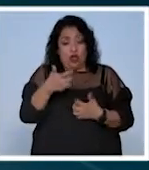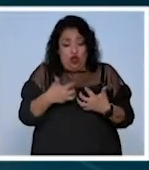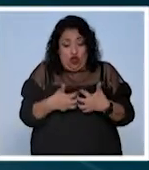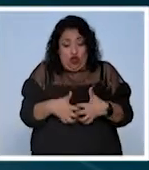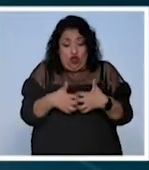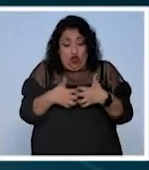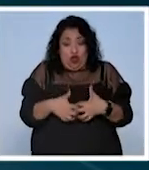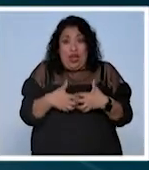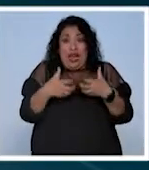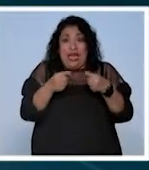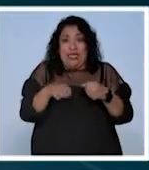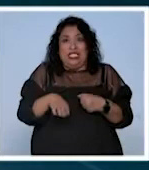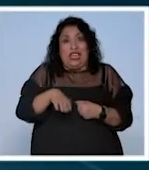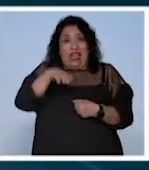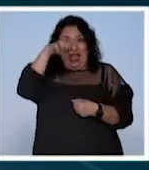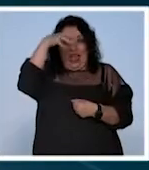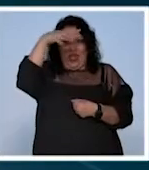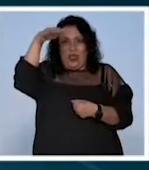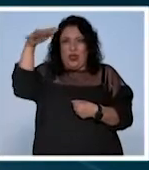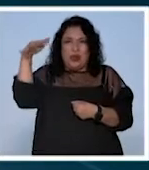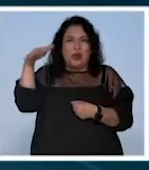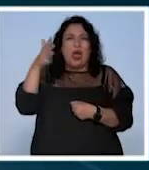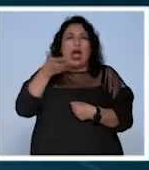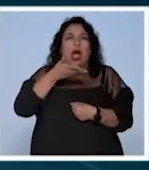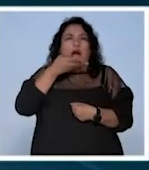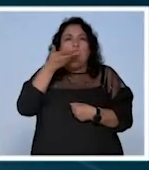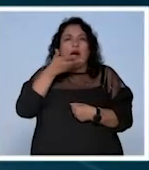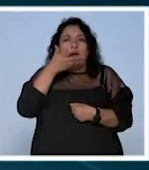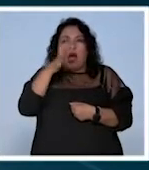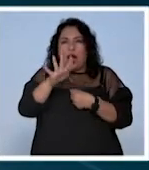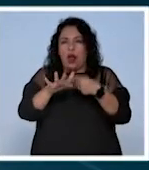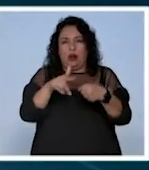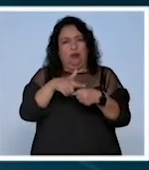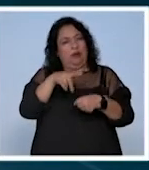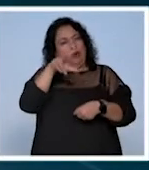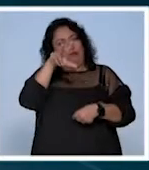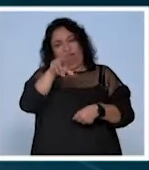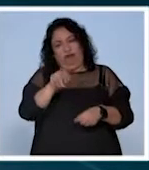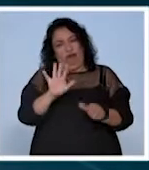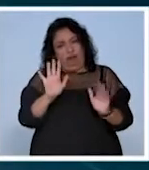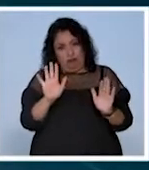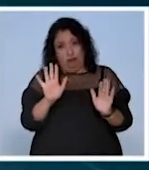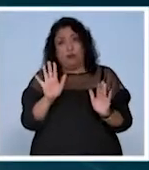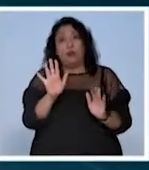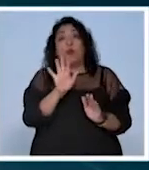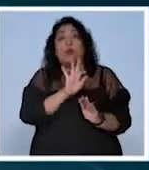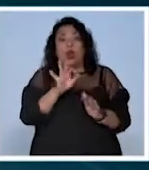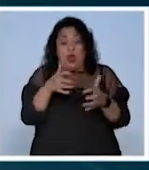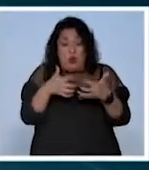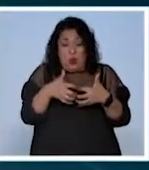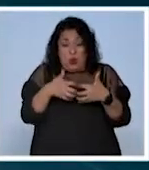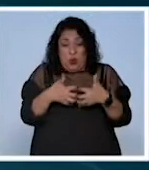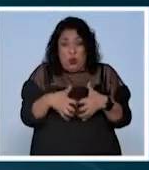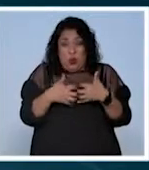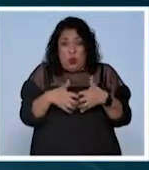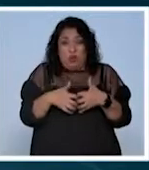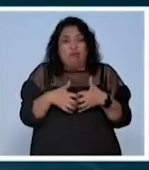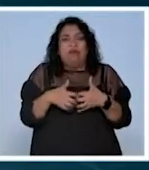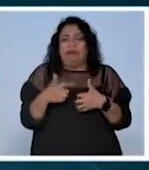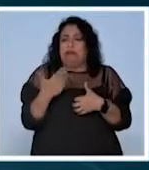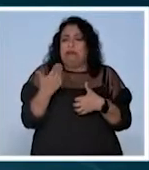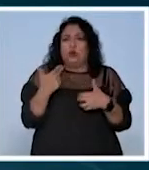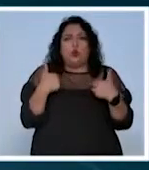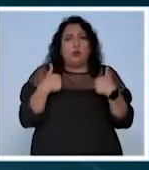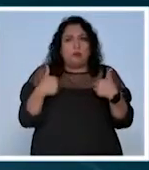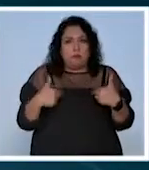de la leche en la edad adulta no es común en el reino animal. De hecho, la capacidad de digerirla es bastante reciente en